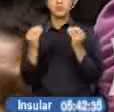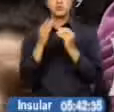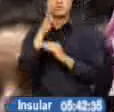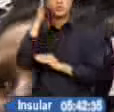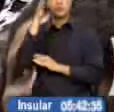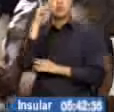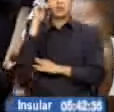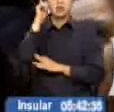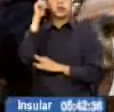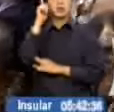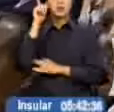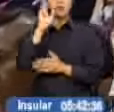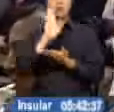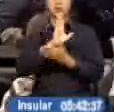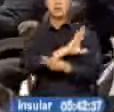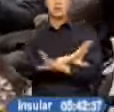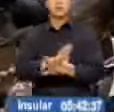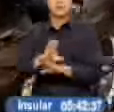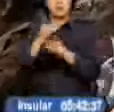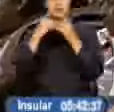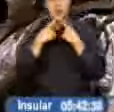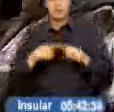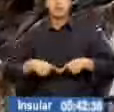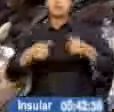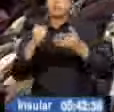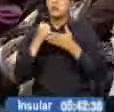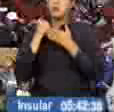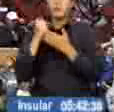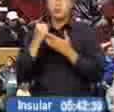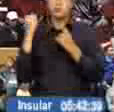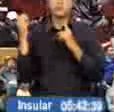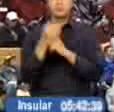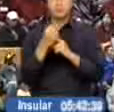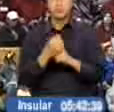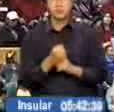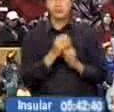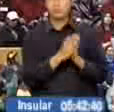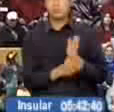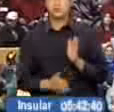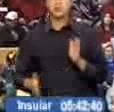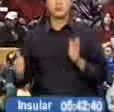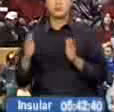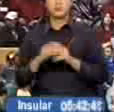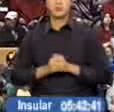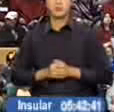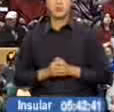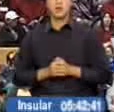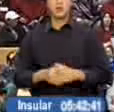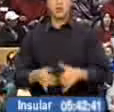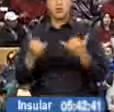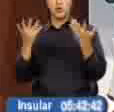discursos los líderes del seguro campesino resaltaban los beneficios alcanzados durante los últimos años